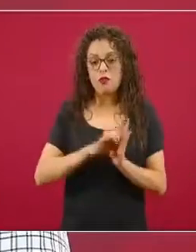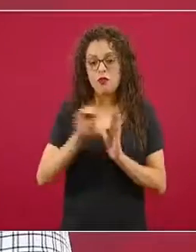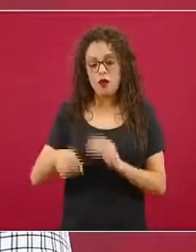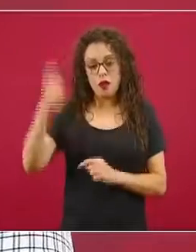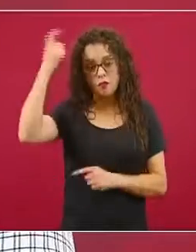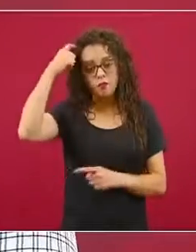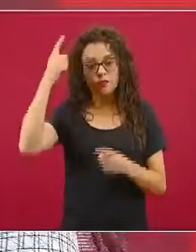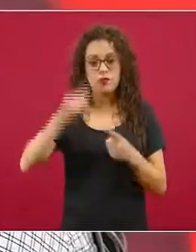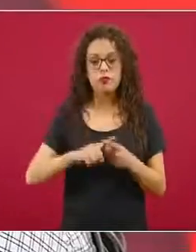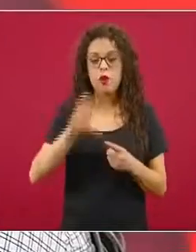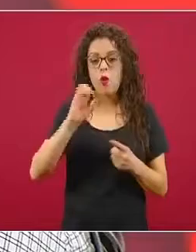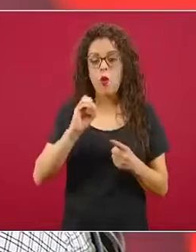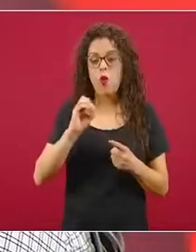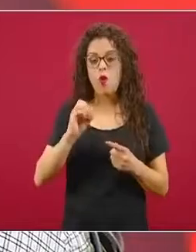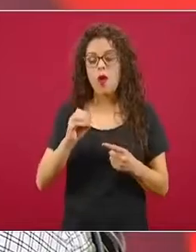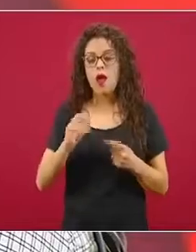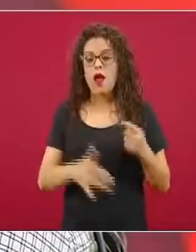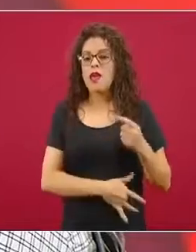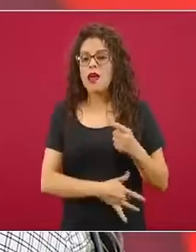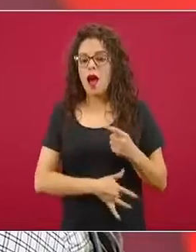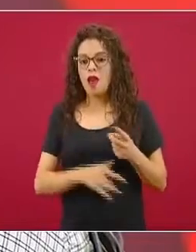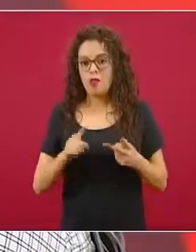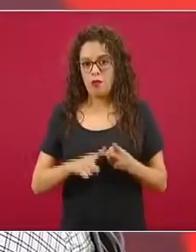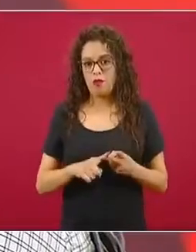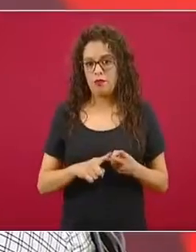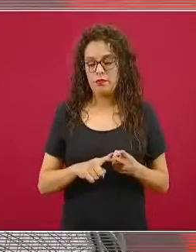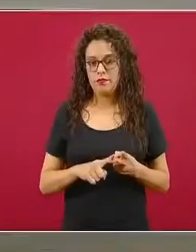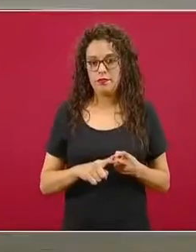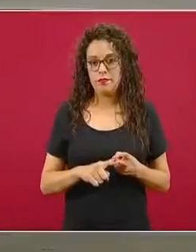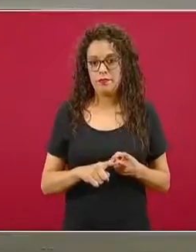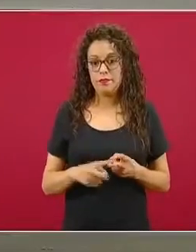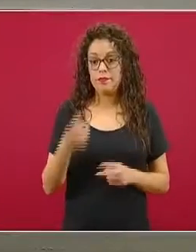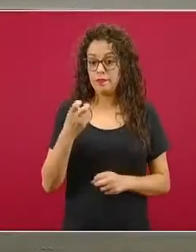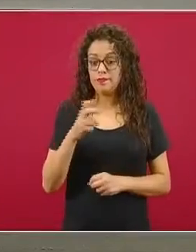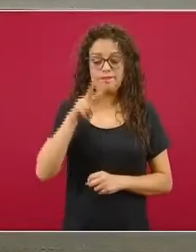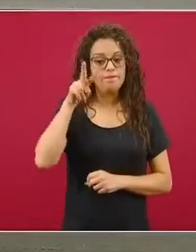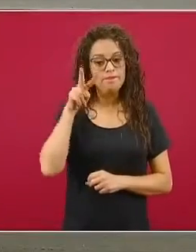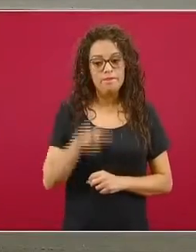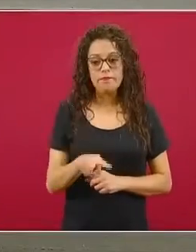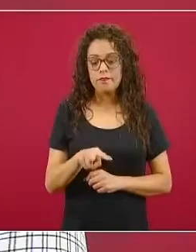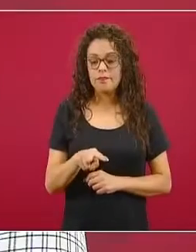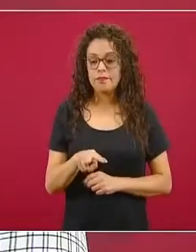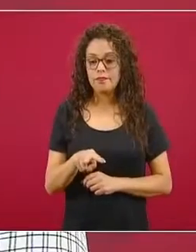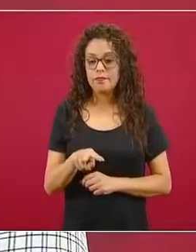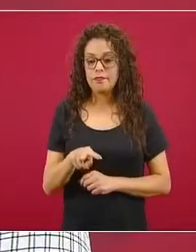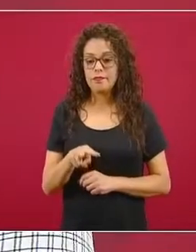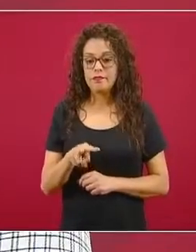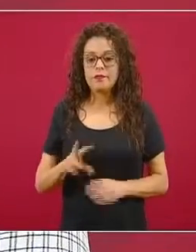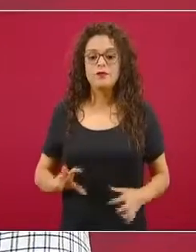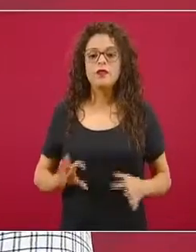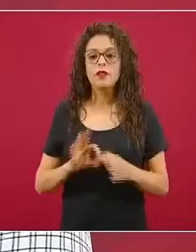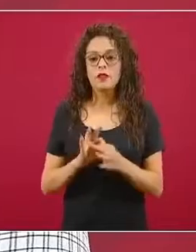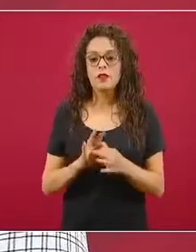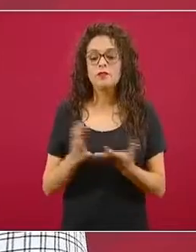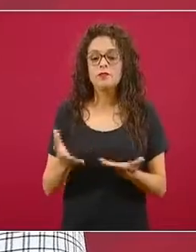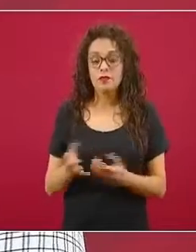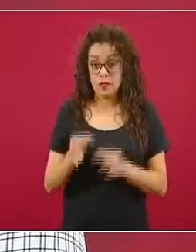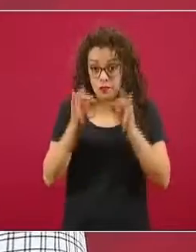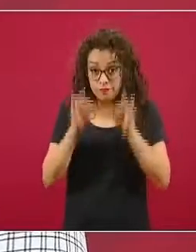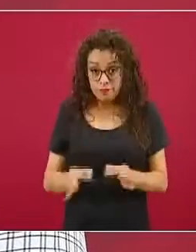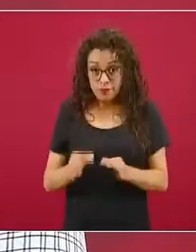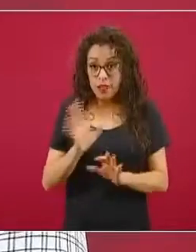cerebro, como una consecuencia. Entonces, es realmente, tiene que ver los tiempos, no hay un